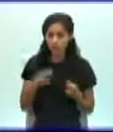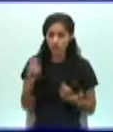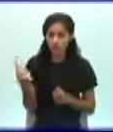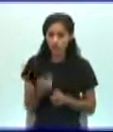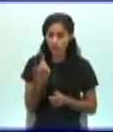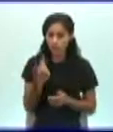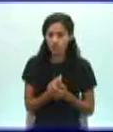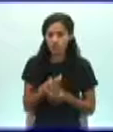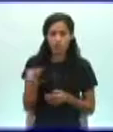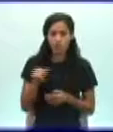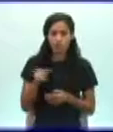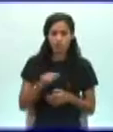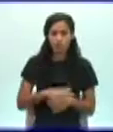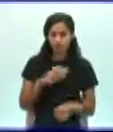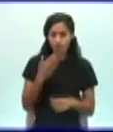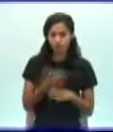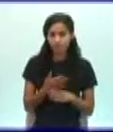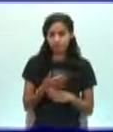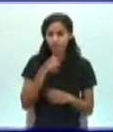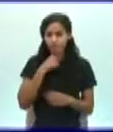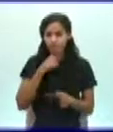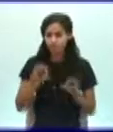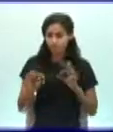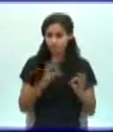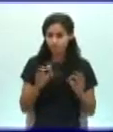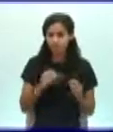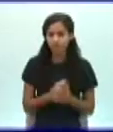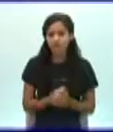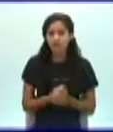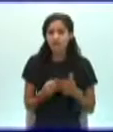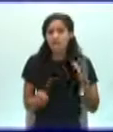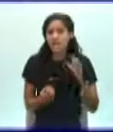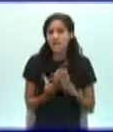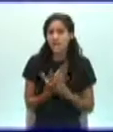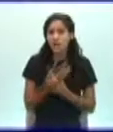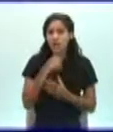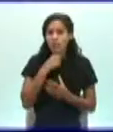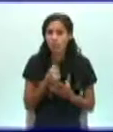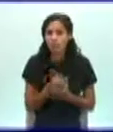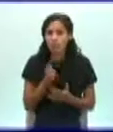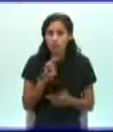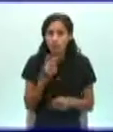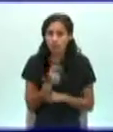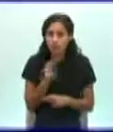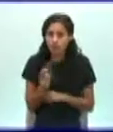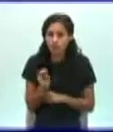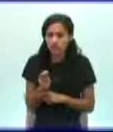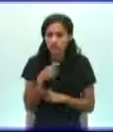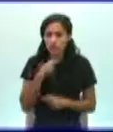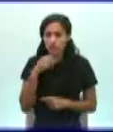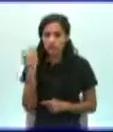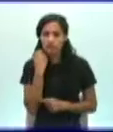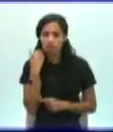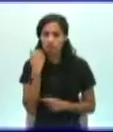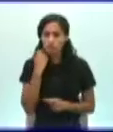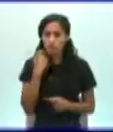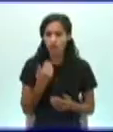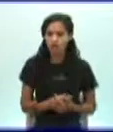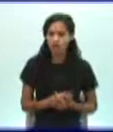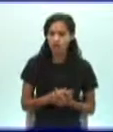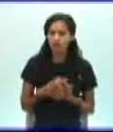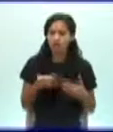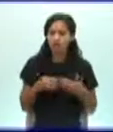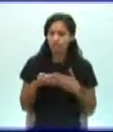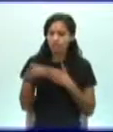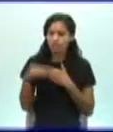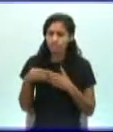la Comisión Nacional de Prevención y Atención Social. Creó el Centro Nacional de Educación Sexual. Fue conductora principal de